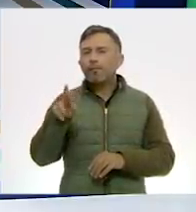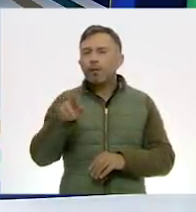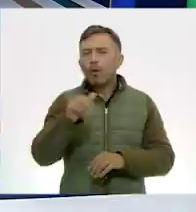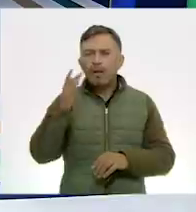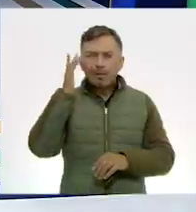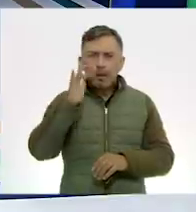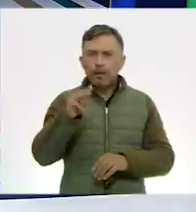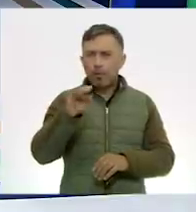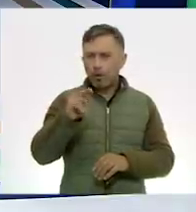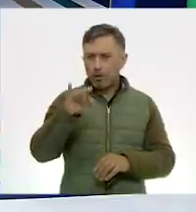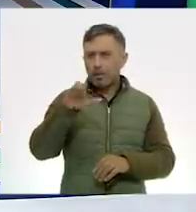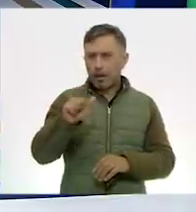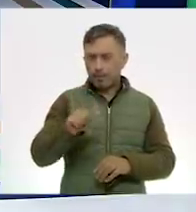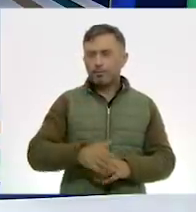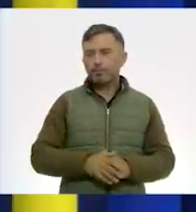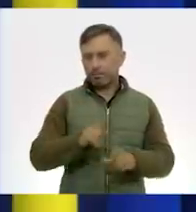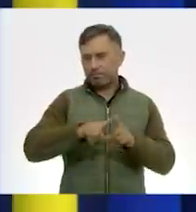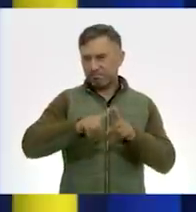la luna.